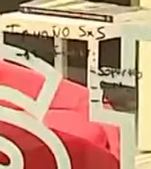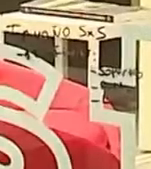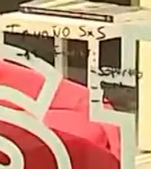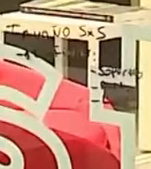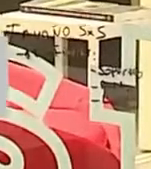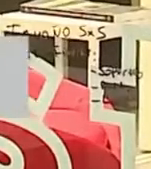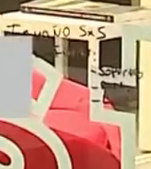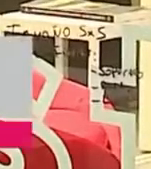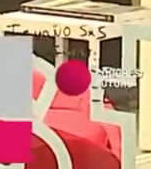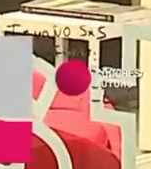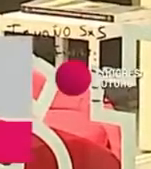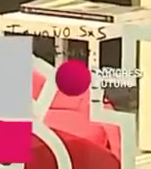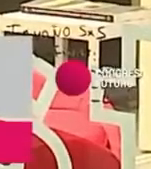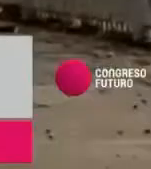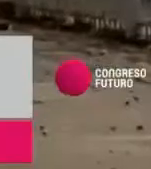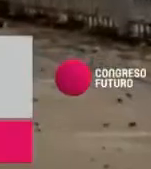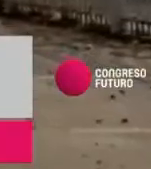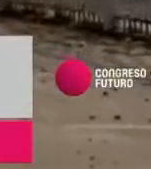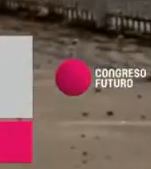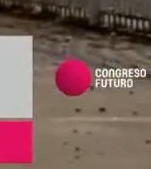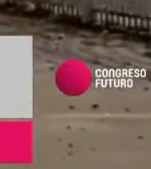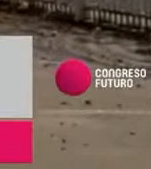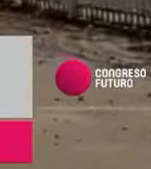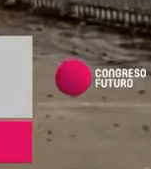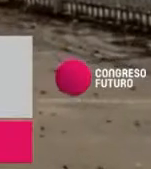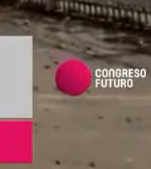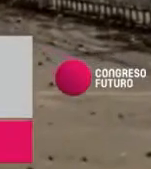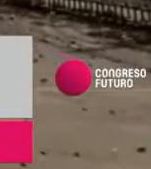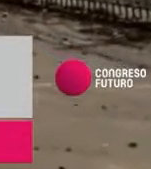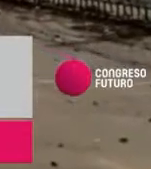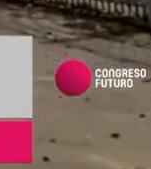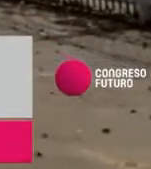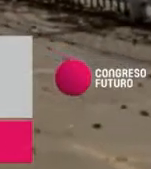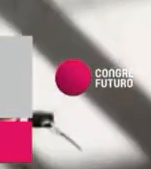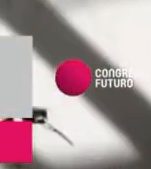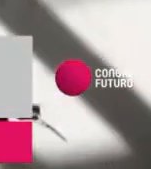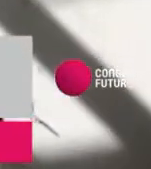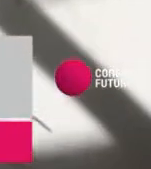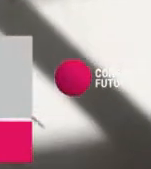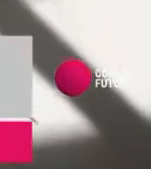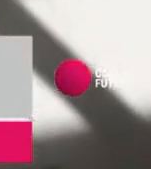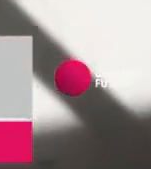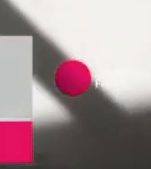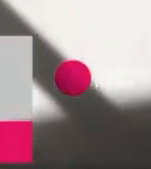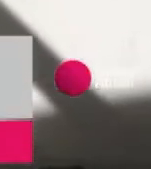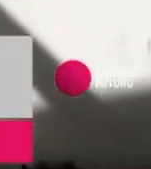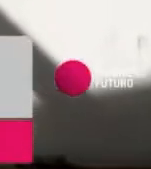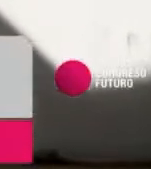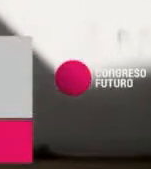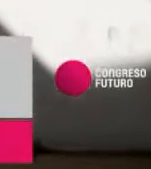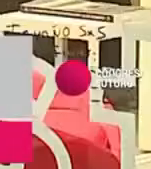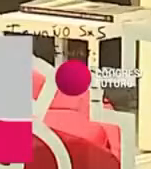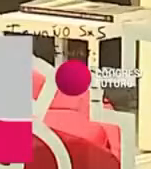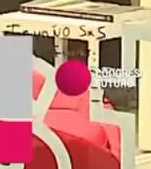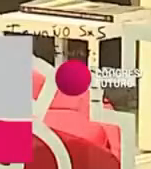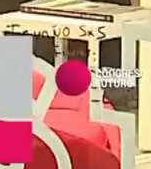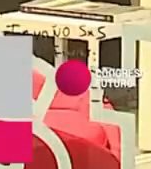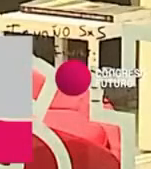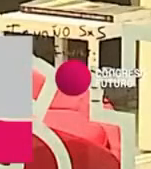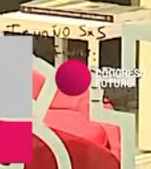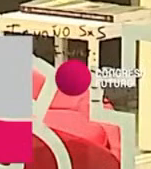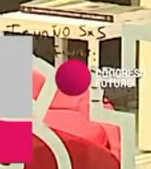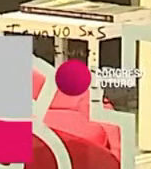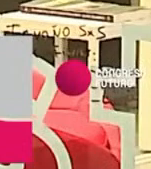5 años atrás era un supermercado y el alcalde Claudio Castro, junto al Consejo Municipal, decidieron comprar este espacio y decir vamos a construir un centro